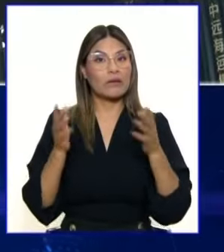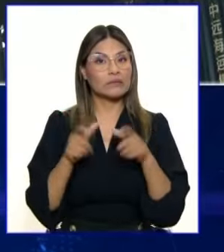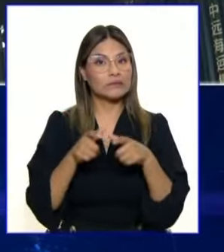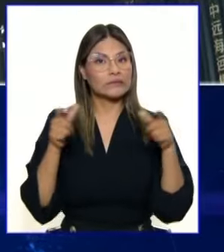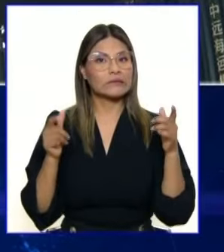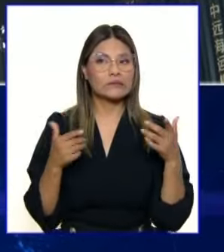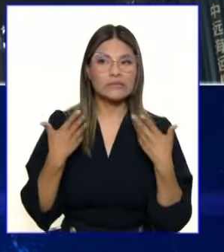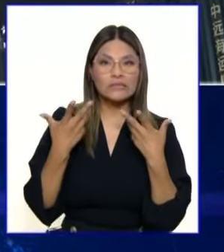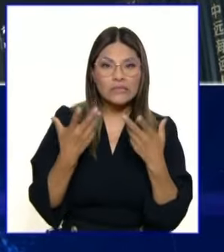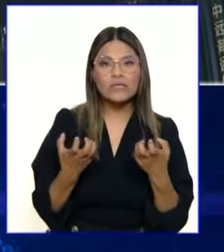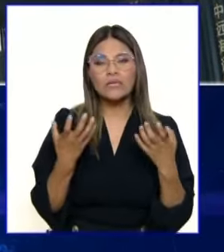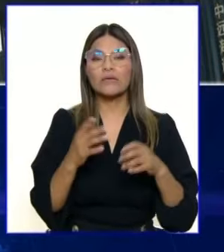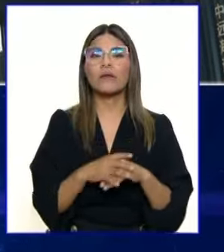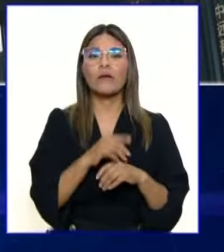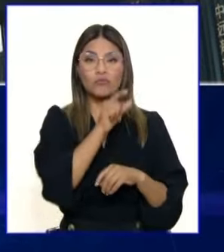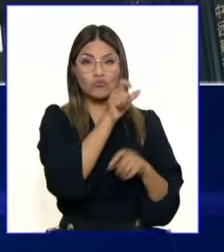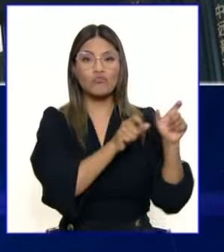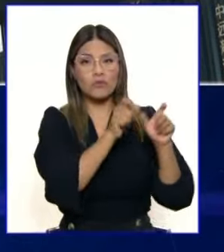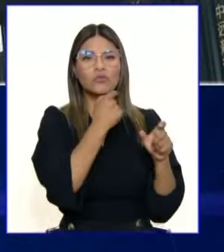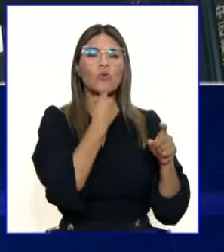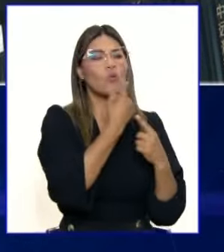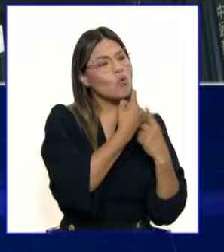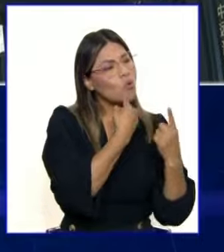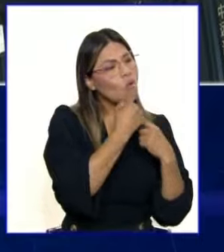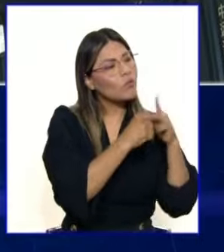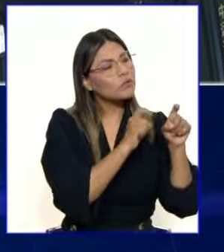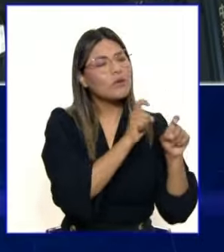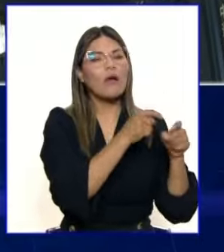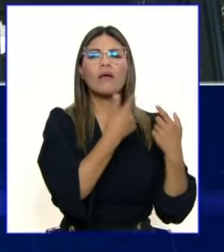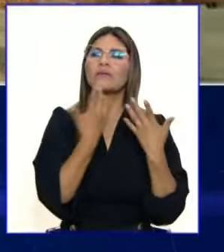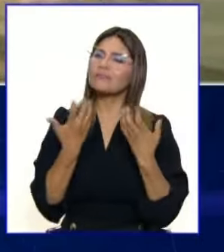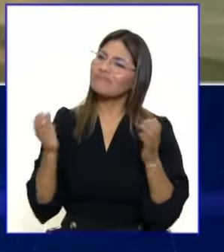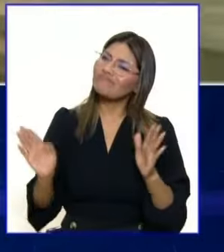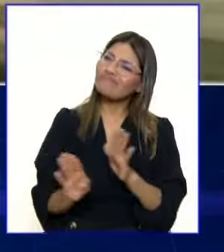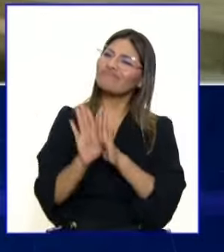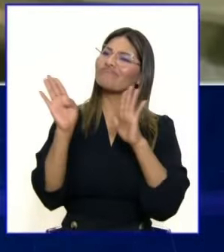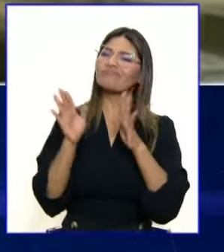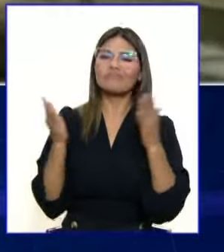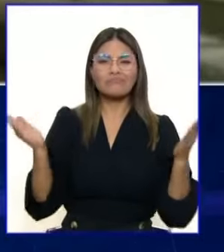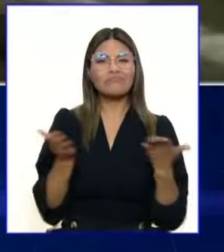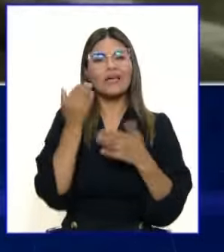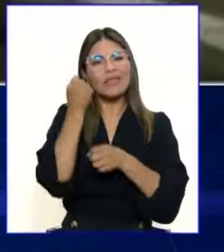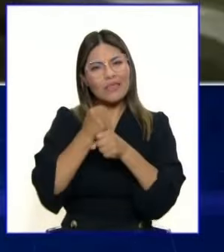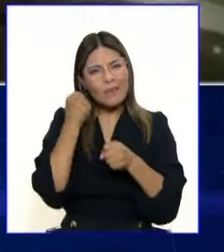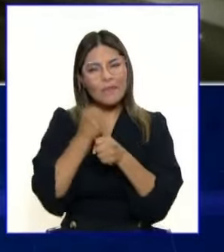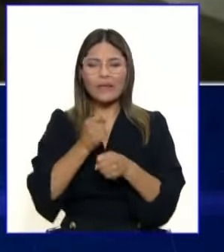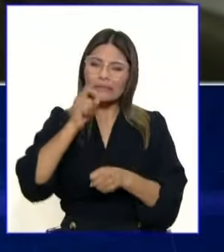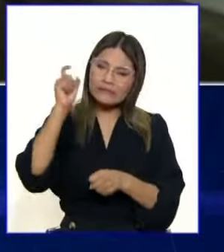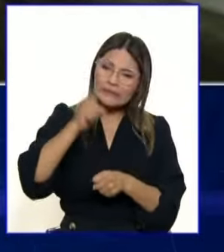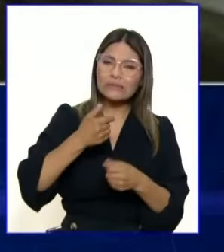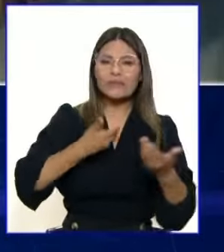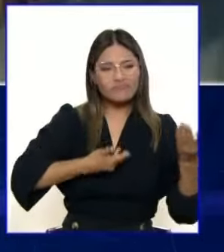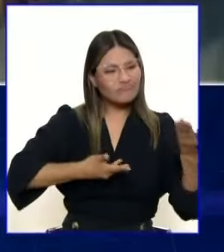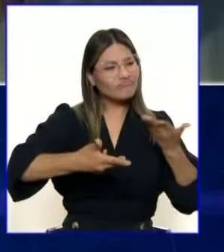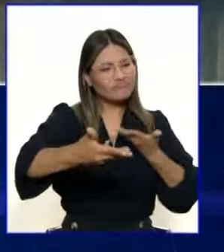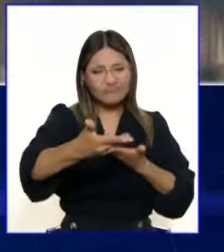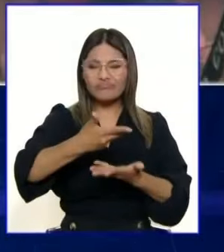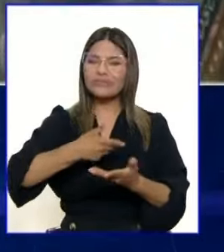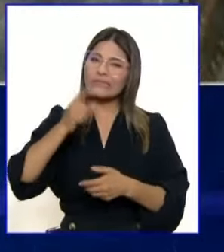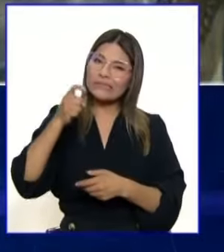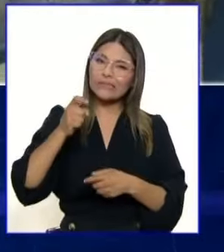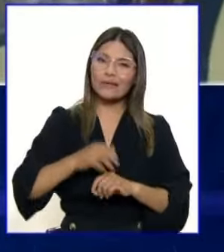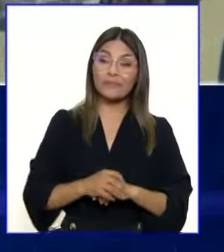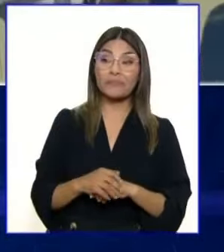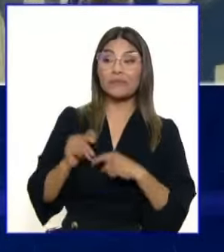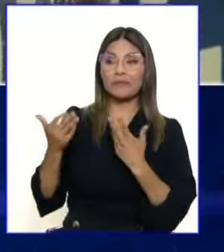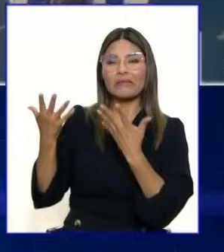conversando con los vecinos y vecinas. Muchos de ellos pues buscan la prosperidad, que haya más empleo, que haya más dinamismo, también